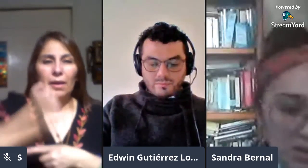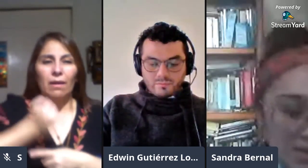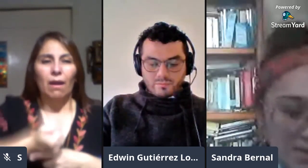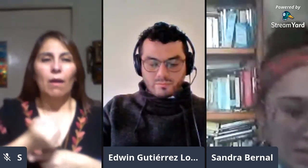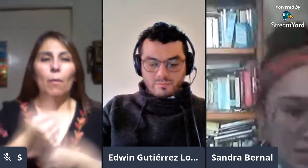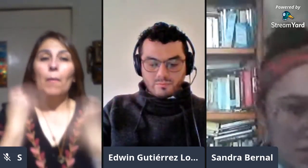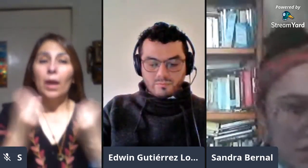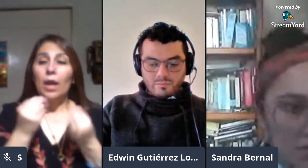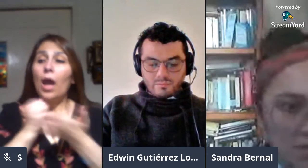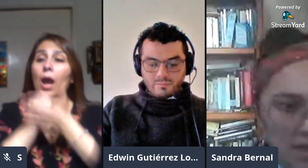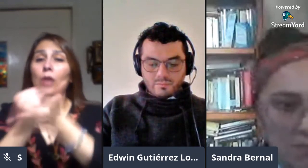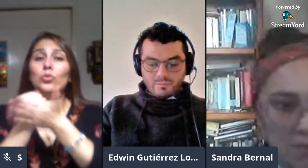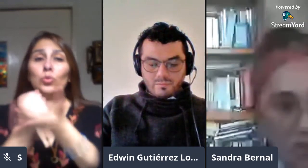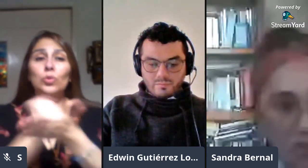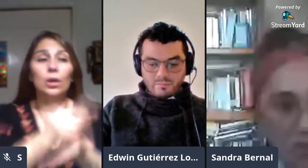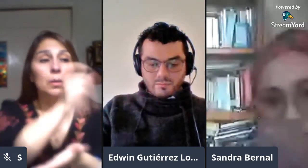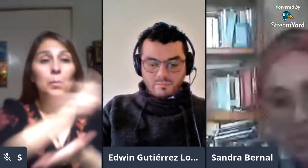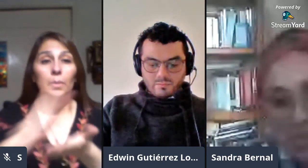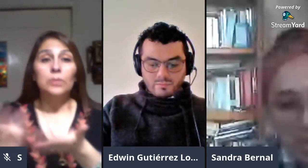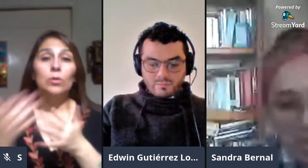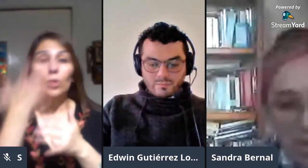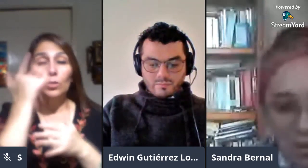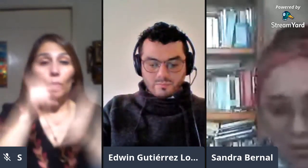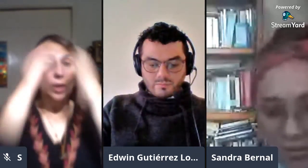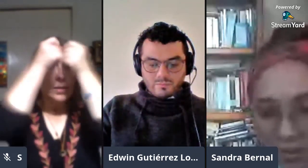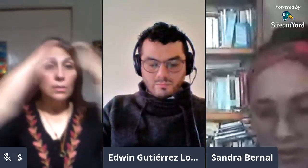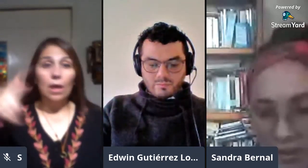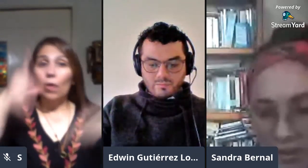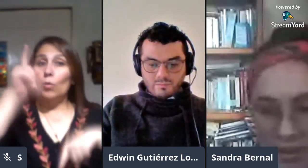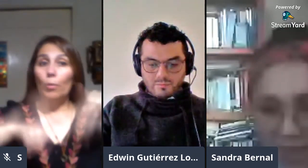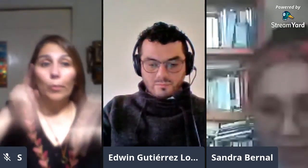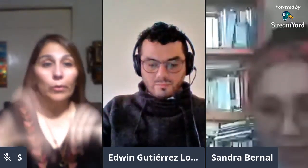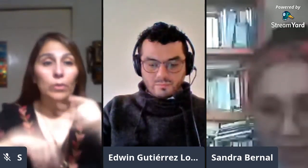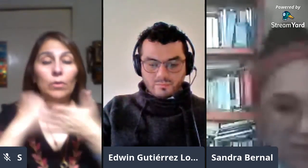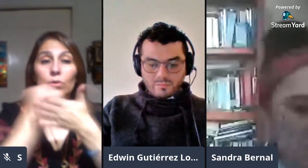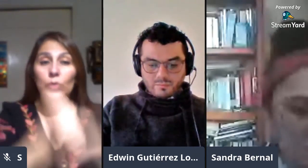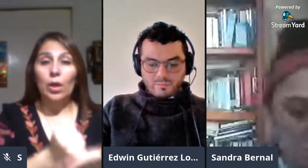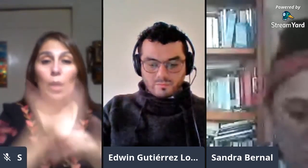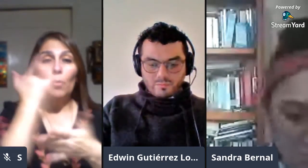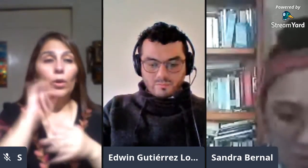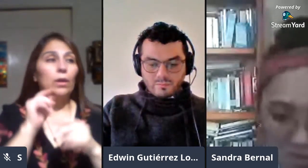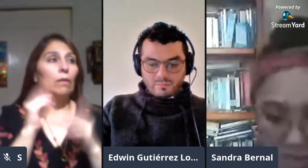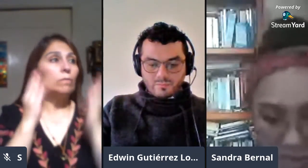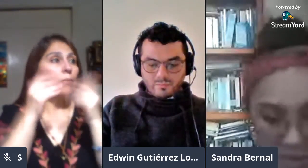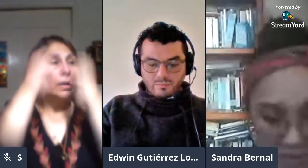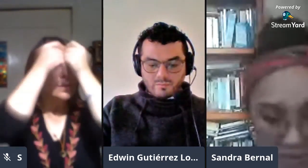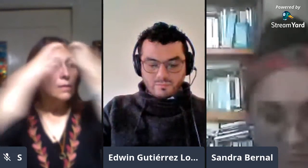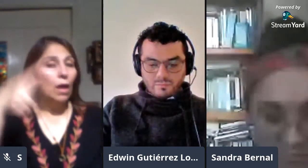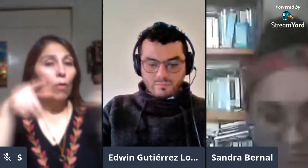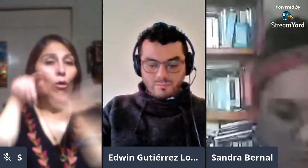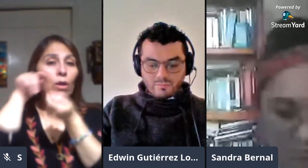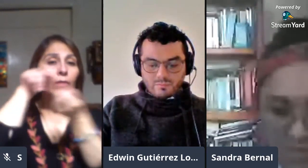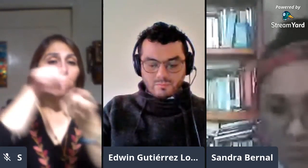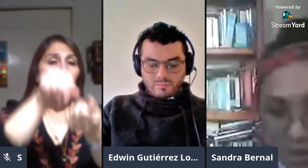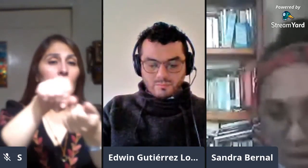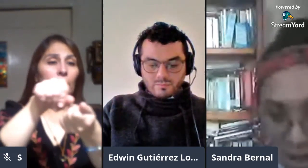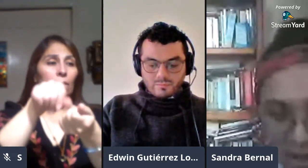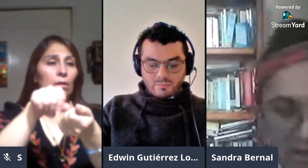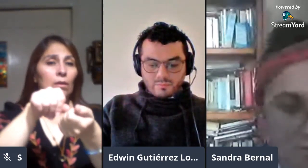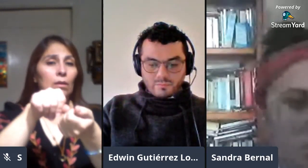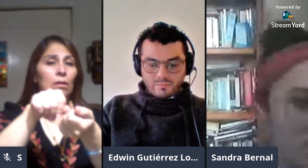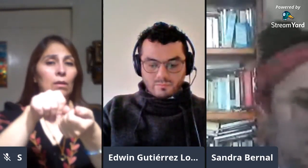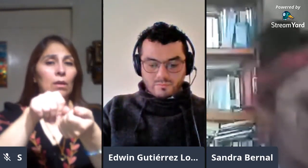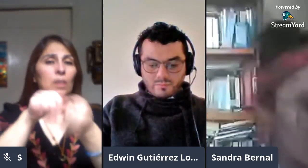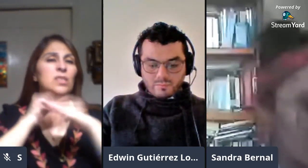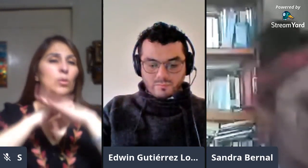que el gobierno y que el Estado no ha podido porque se ha dedicado a invertir, no sé, en